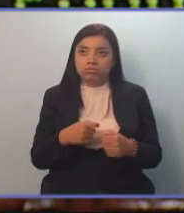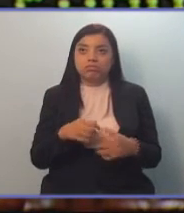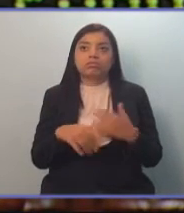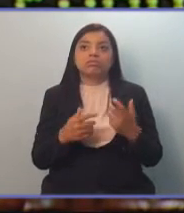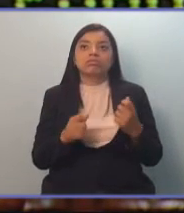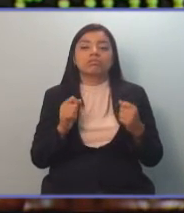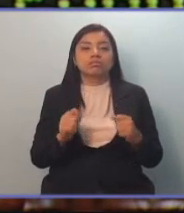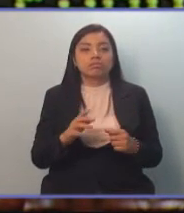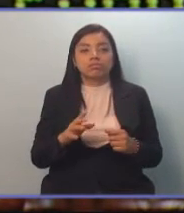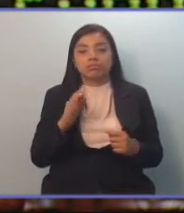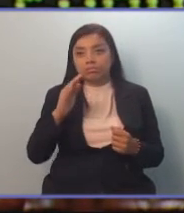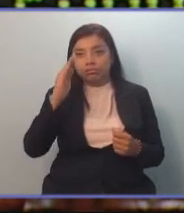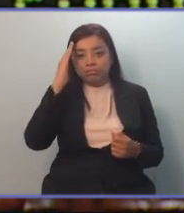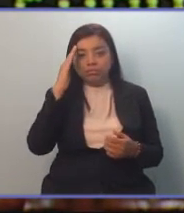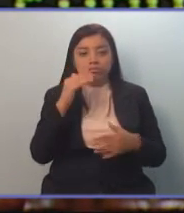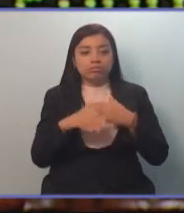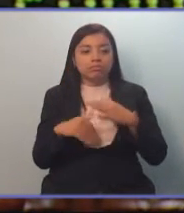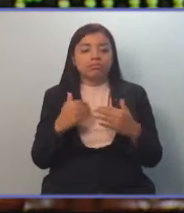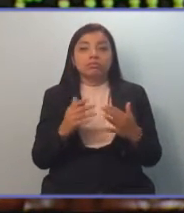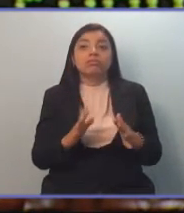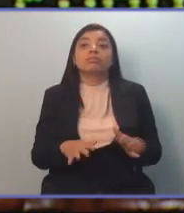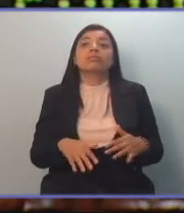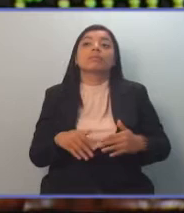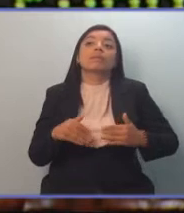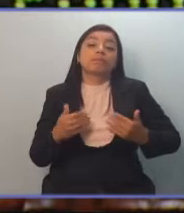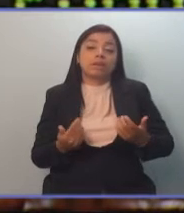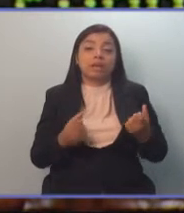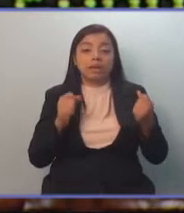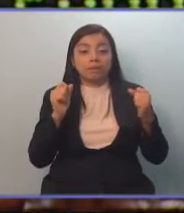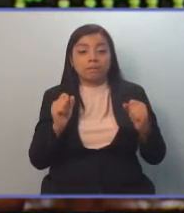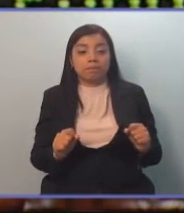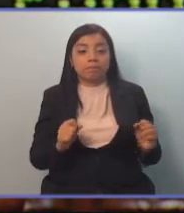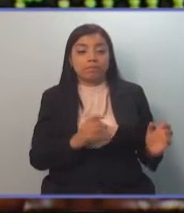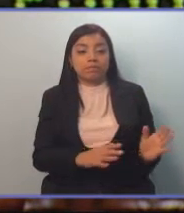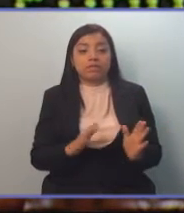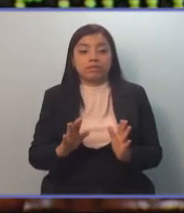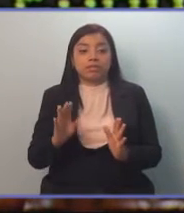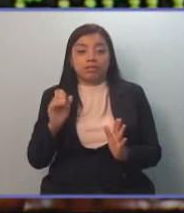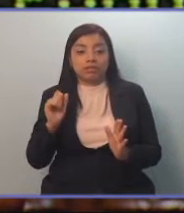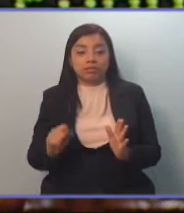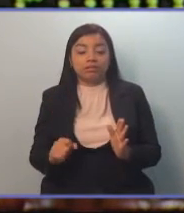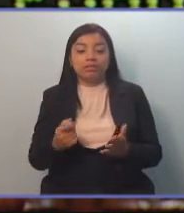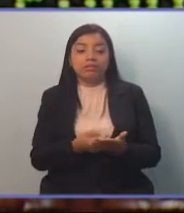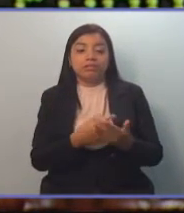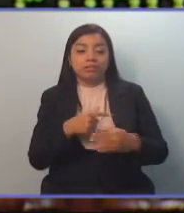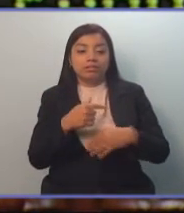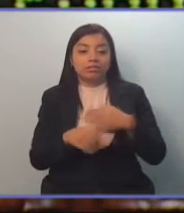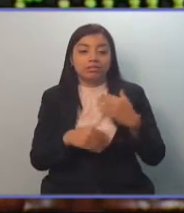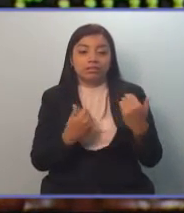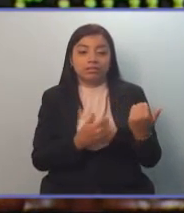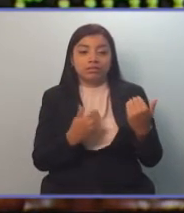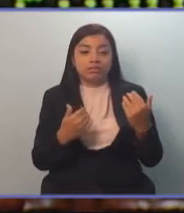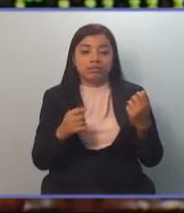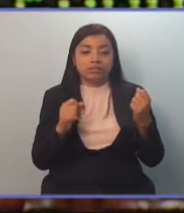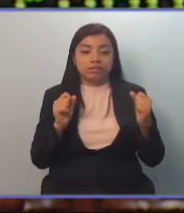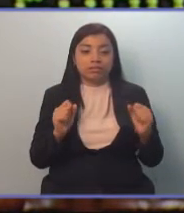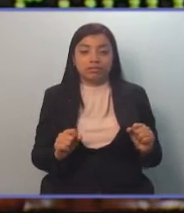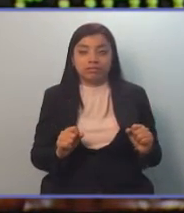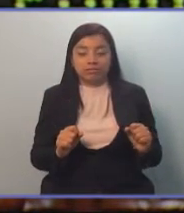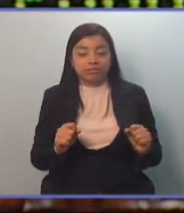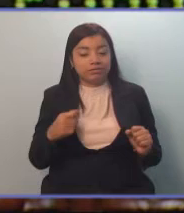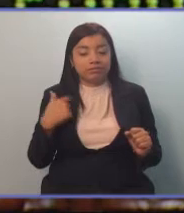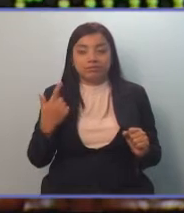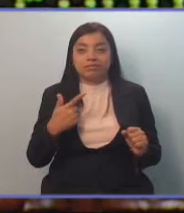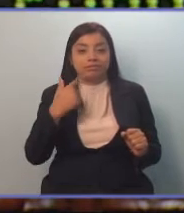con conocimiento del oficio para que elabore o realice únicamente mezclas píricas de forma manual o creativa con el fin